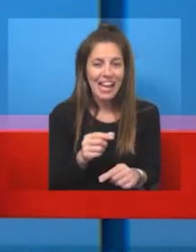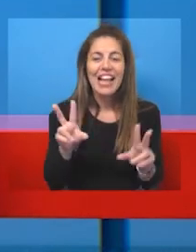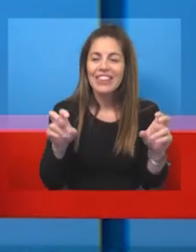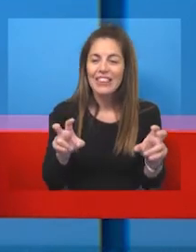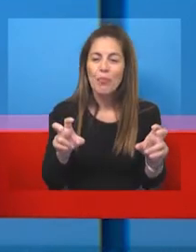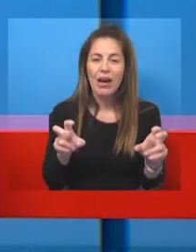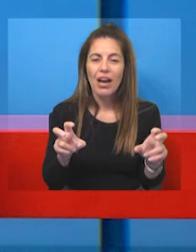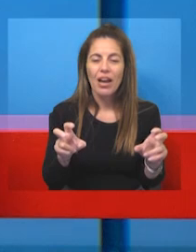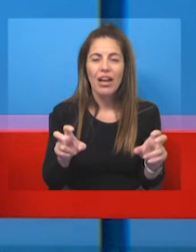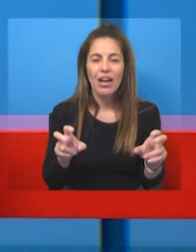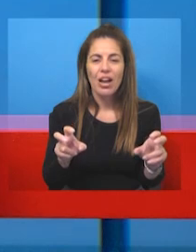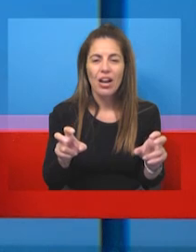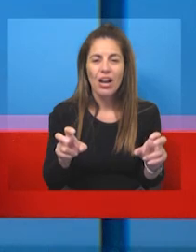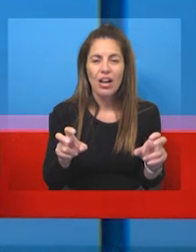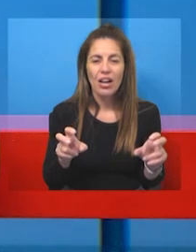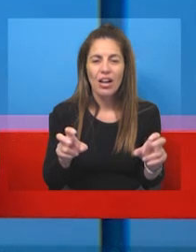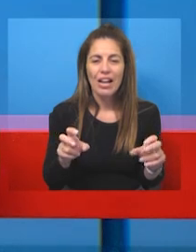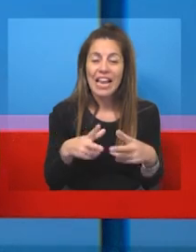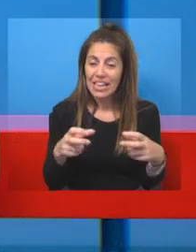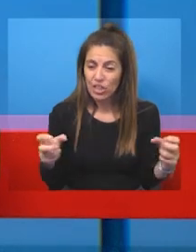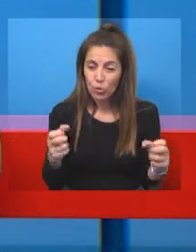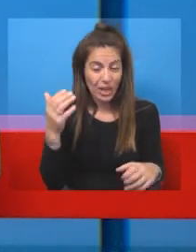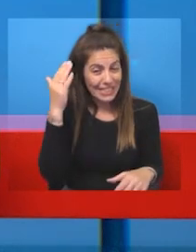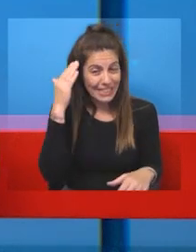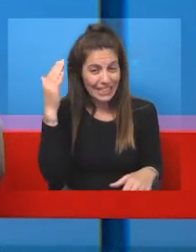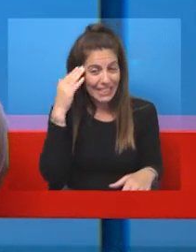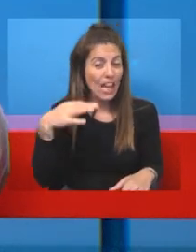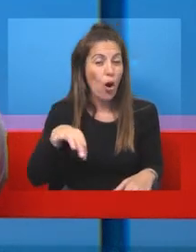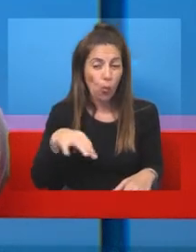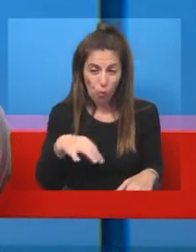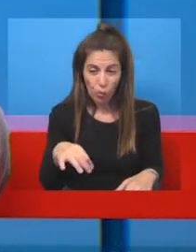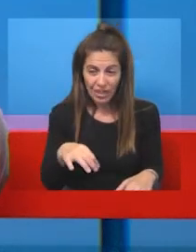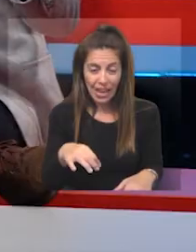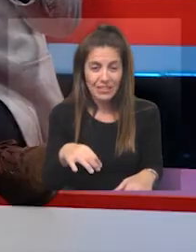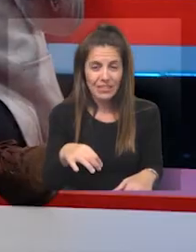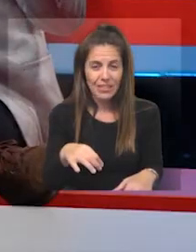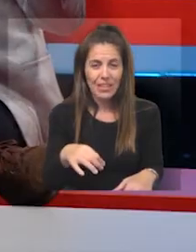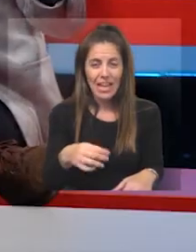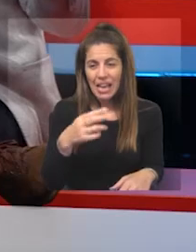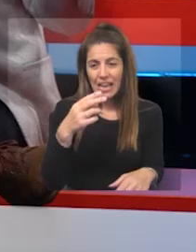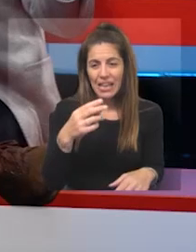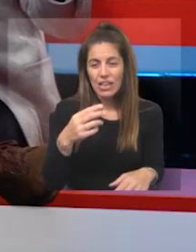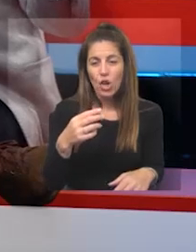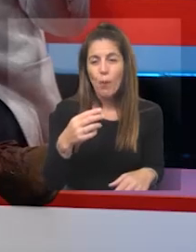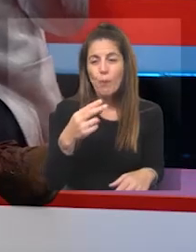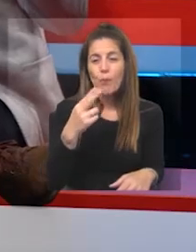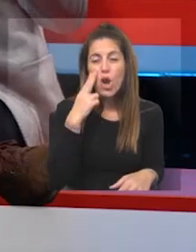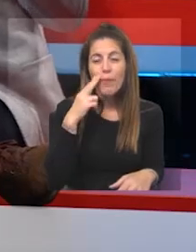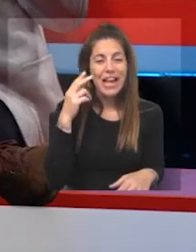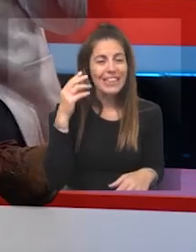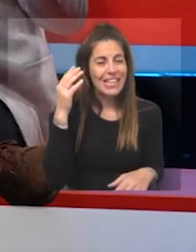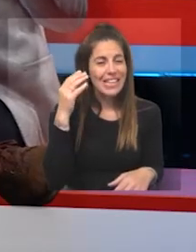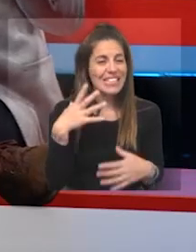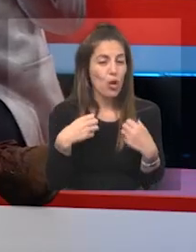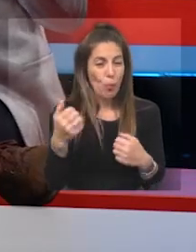de este los las estructuras psiquiátricas únicas los trastornos este de la Salud Mental severos y persistentes